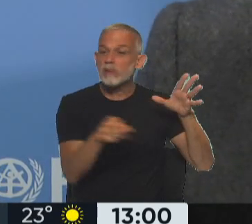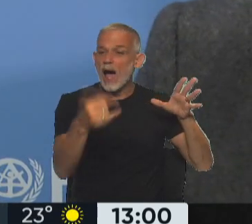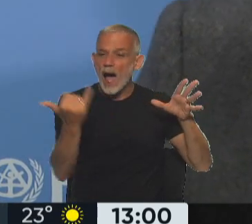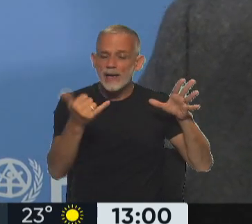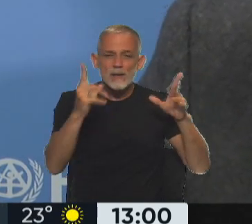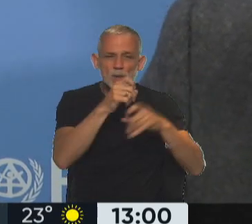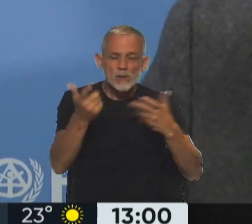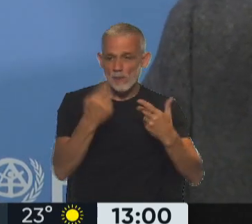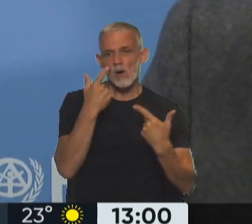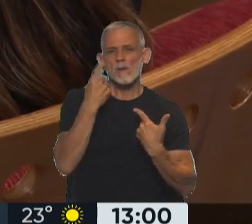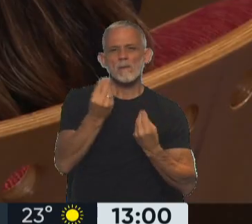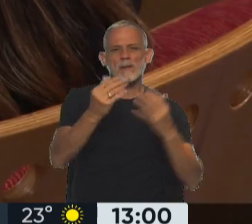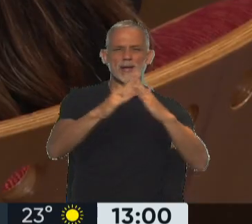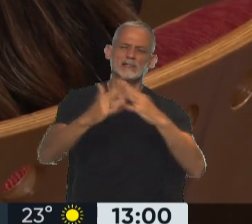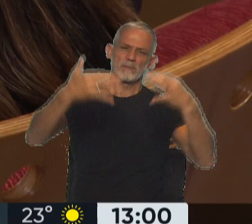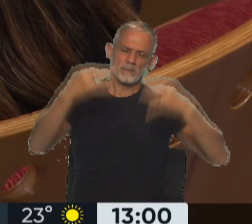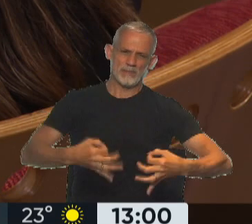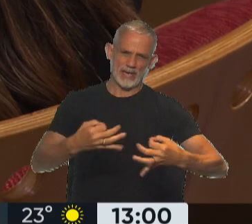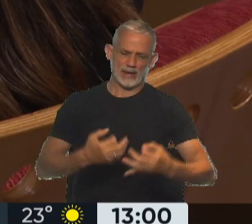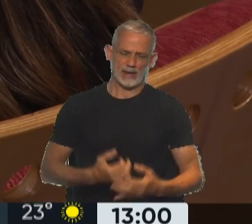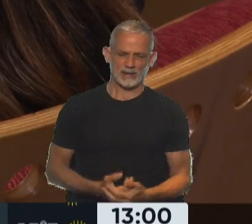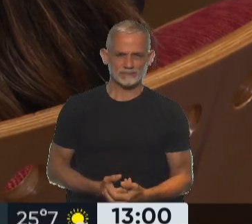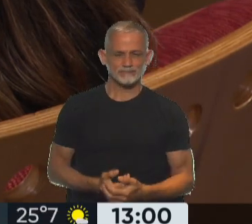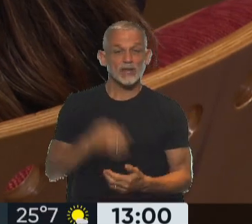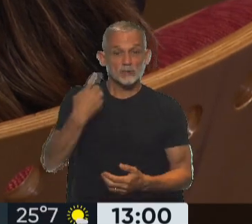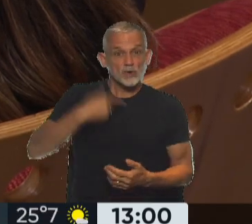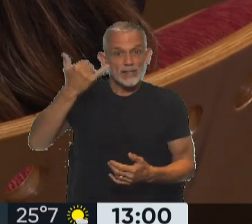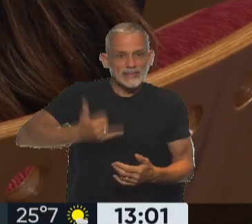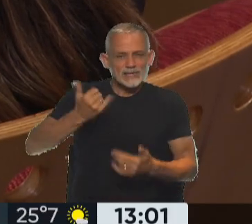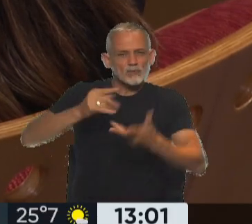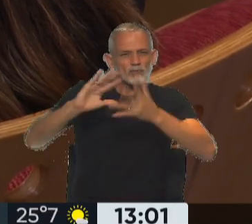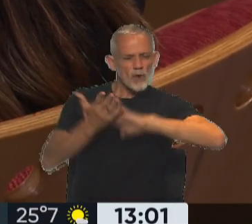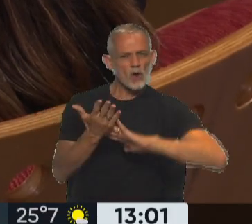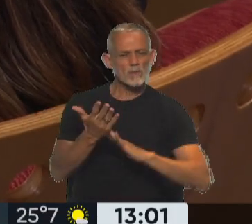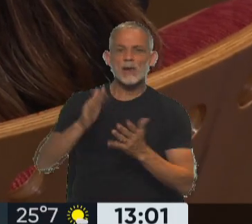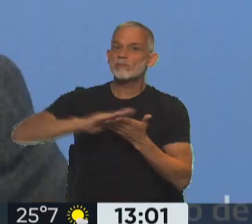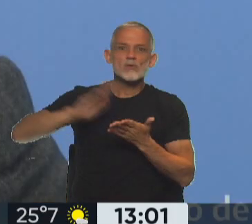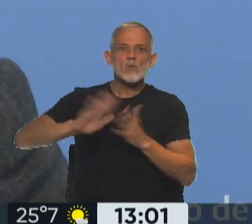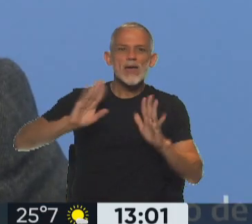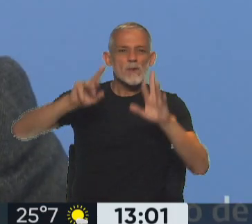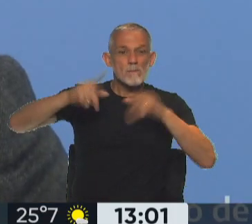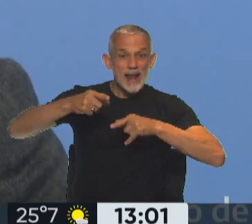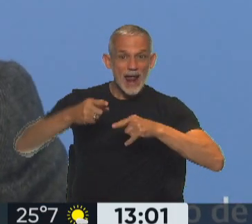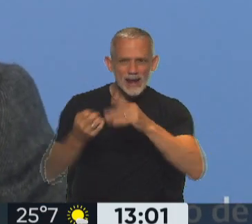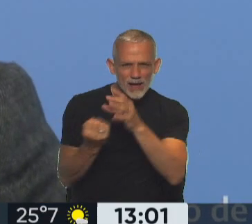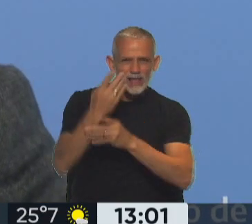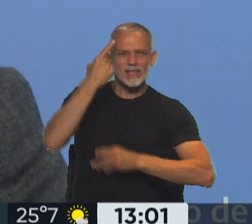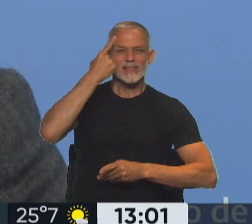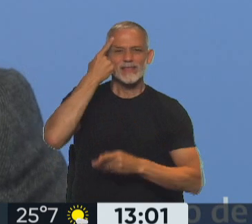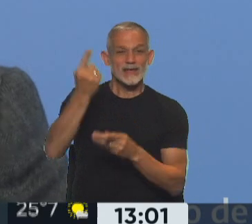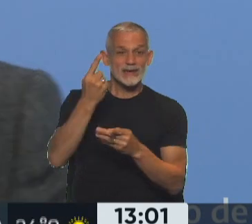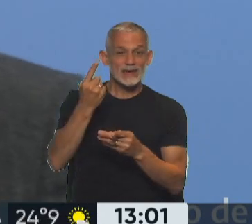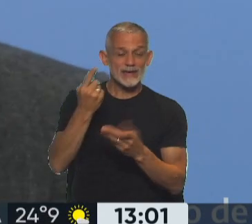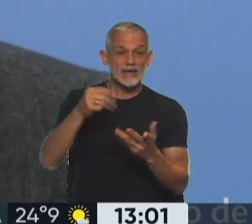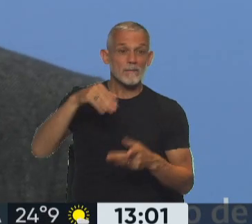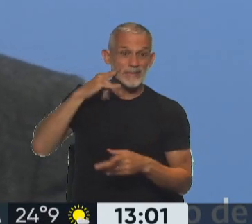nuestras regiones puedan vivir en viviendas dignas y sustentables. Contamos con un mecanismo innovador que nace, que emerge en